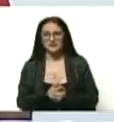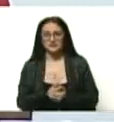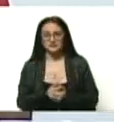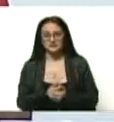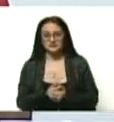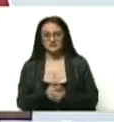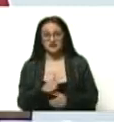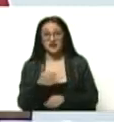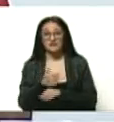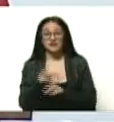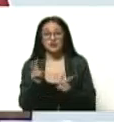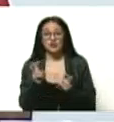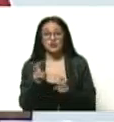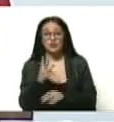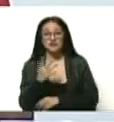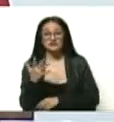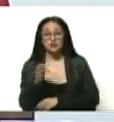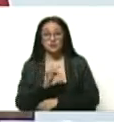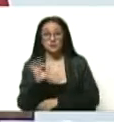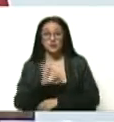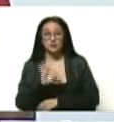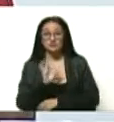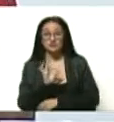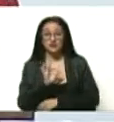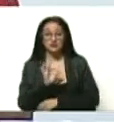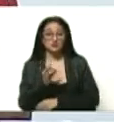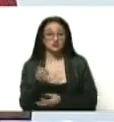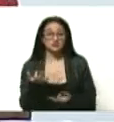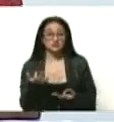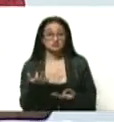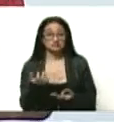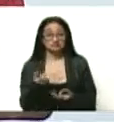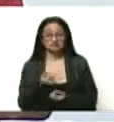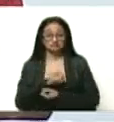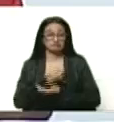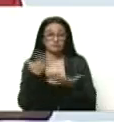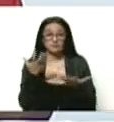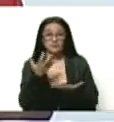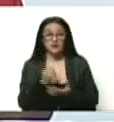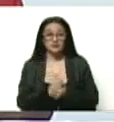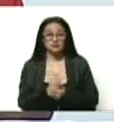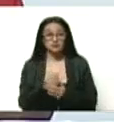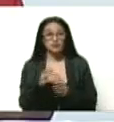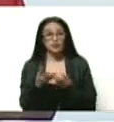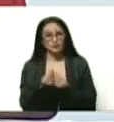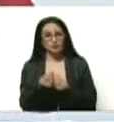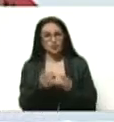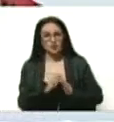El jefe es nuevo, 45%. Eso es extraordinario. Con las comunidades,